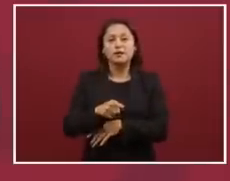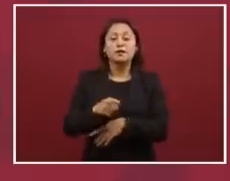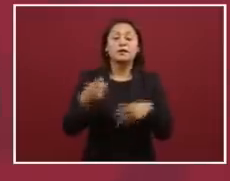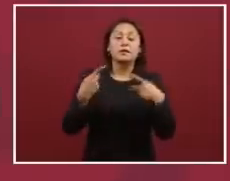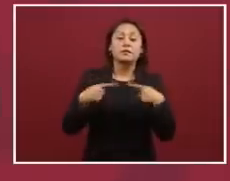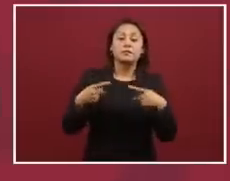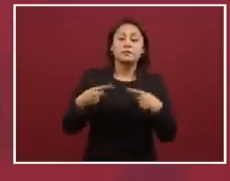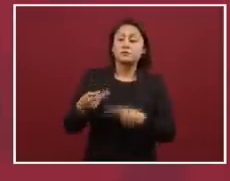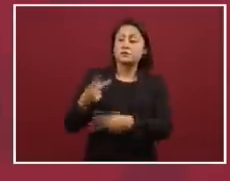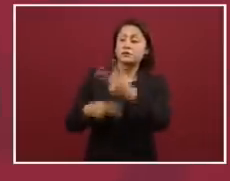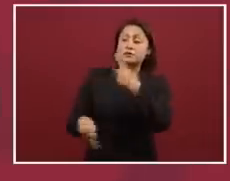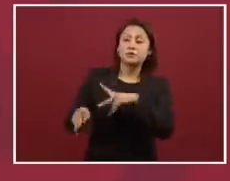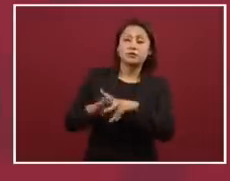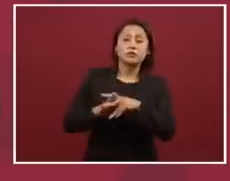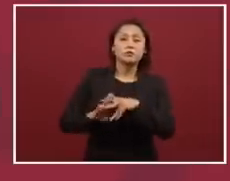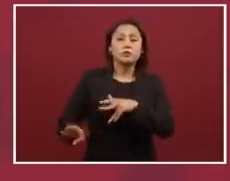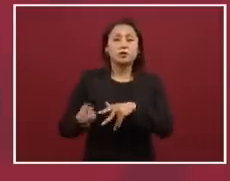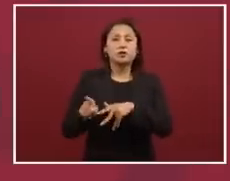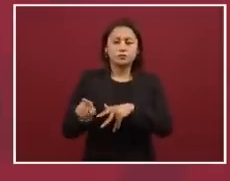a migrantes